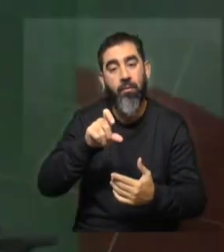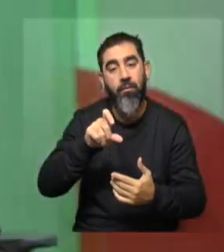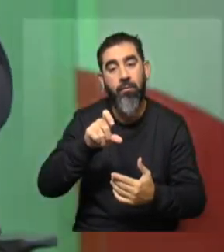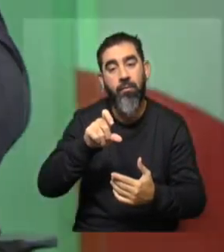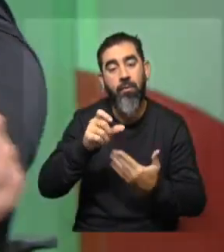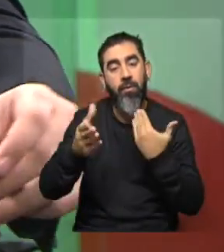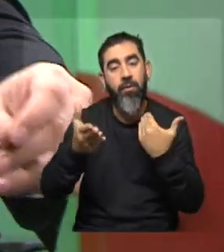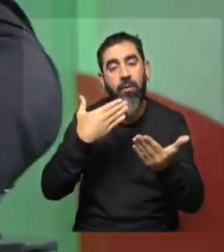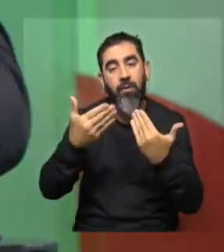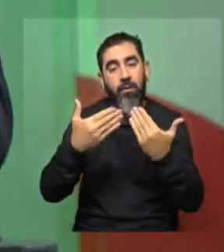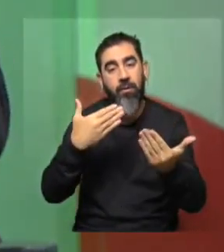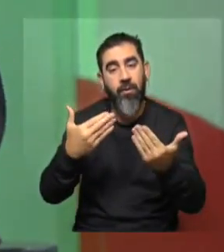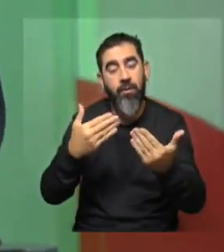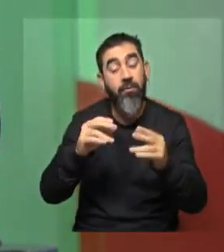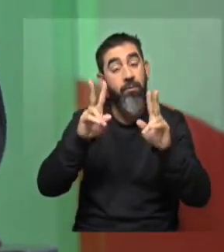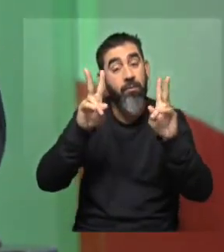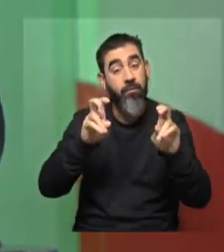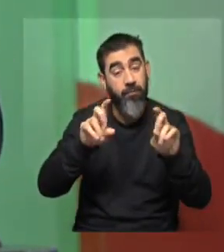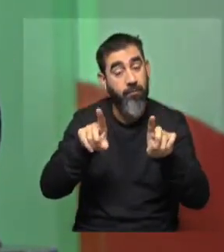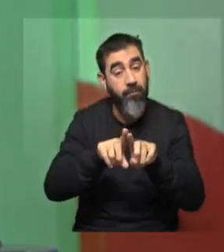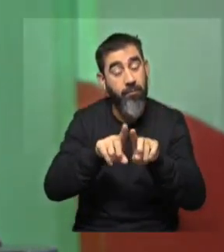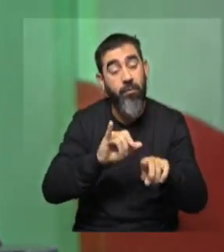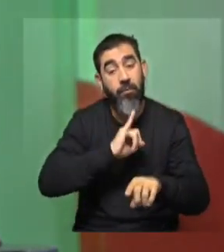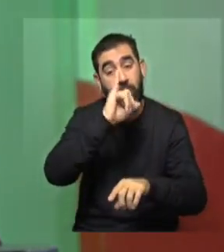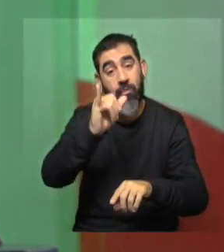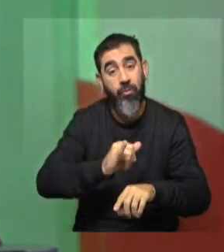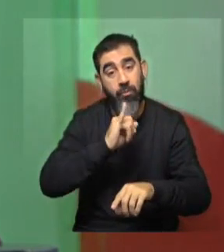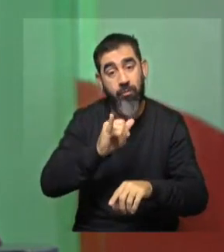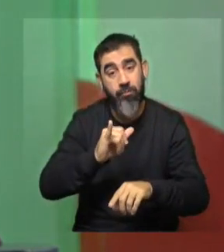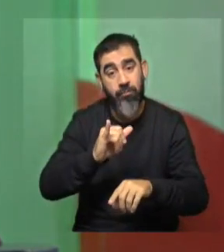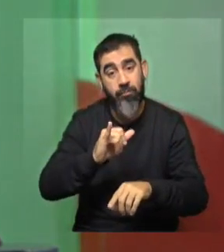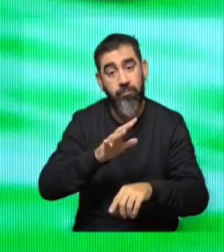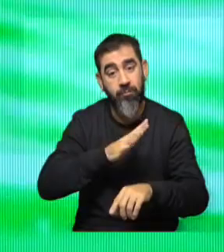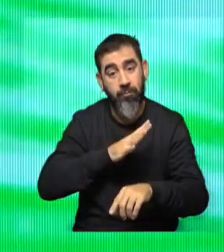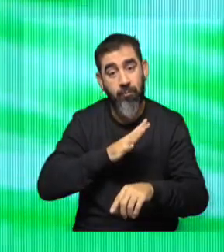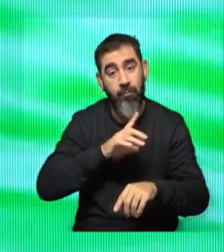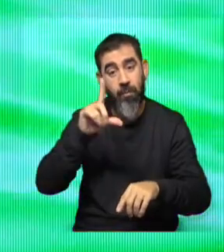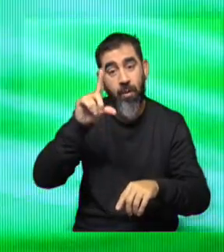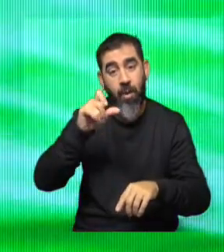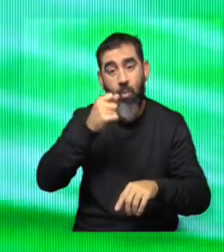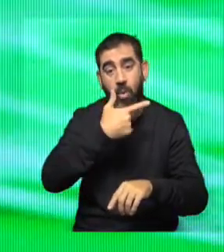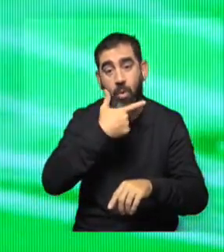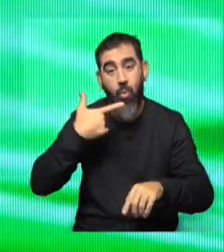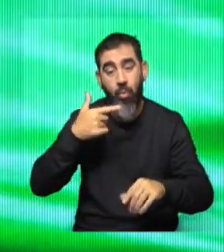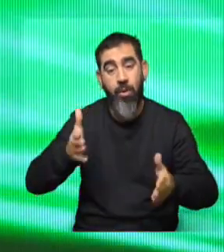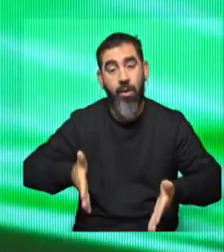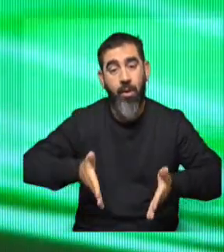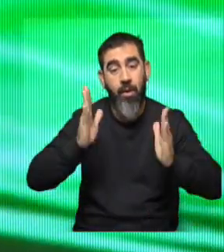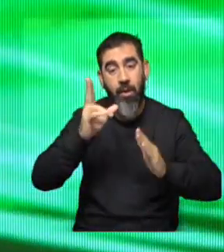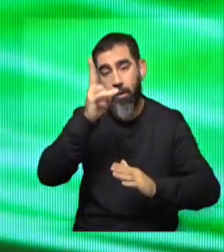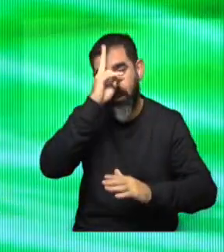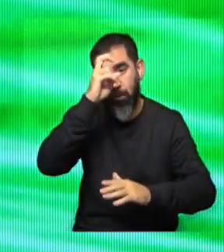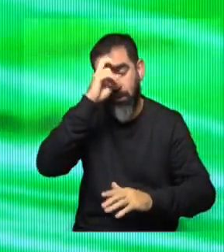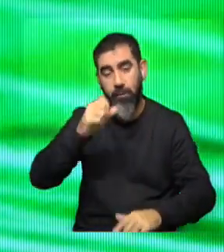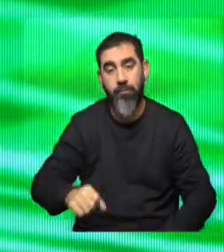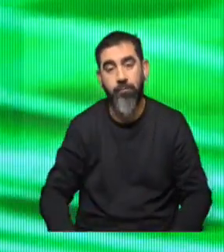una charla improvisada pero que tiene alguna que otra novedad se encontró allí un reservorio de agua potable en clínicas A ver cuénteme